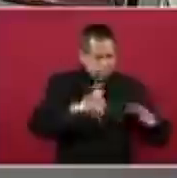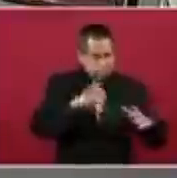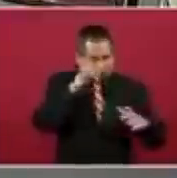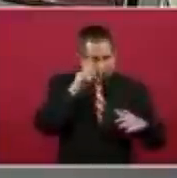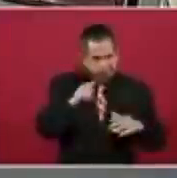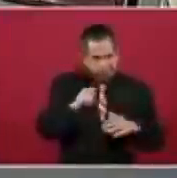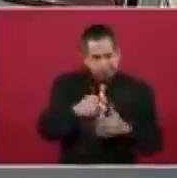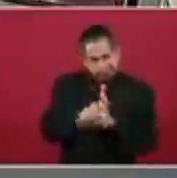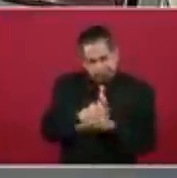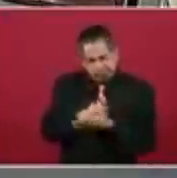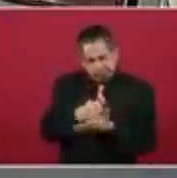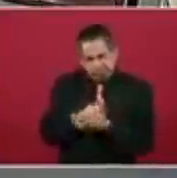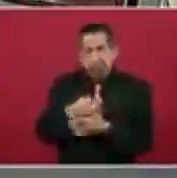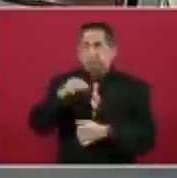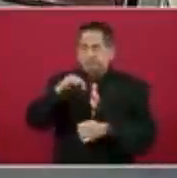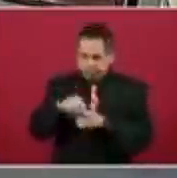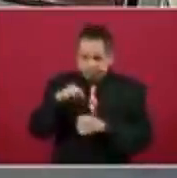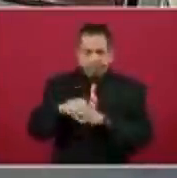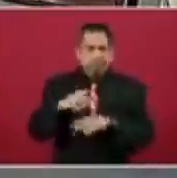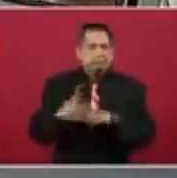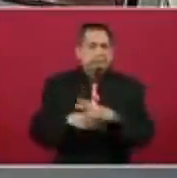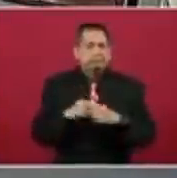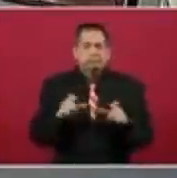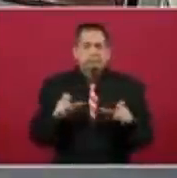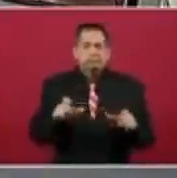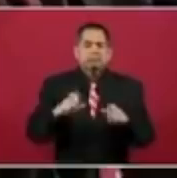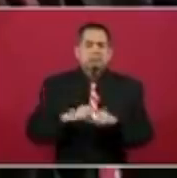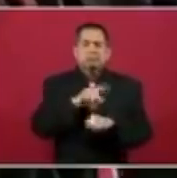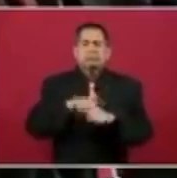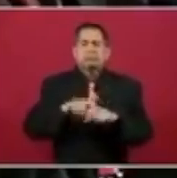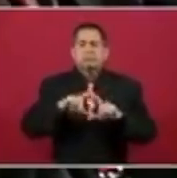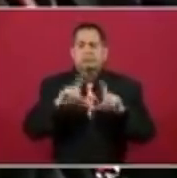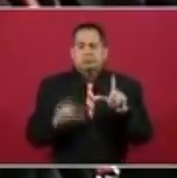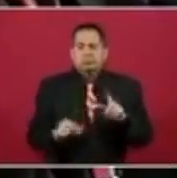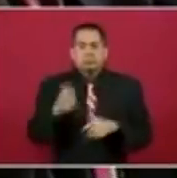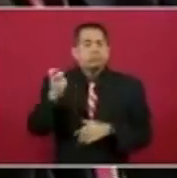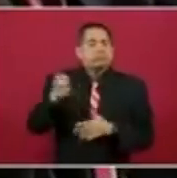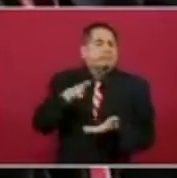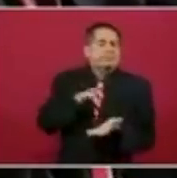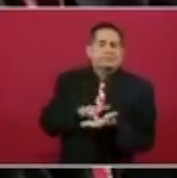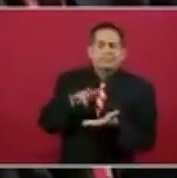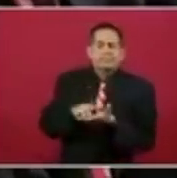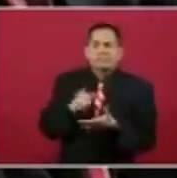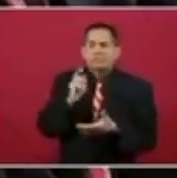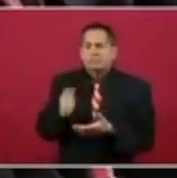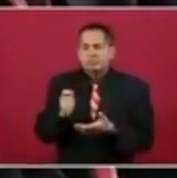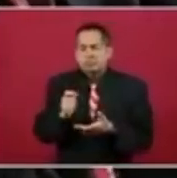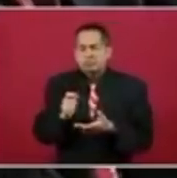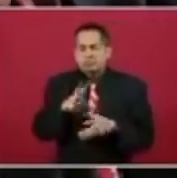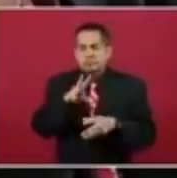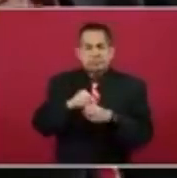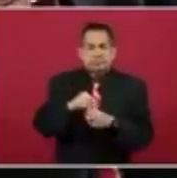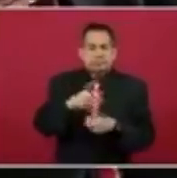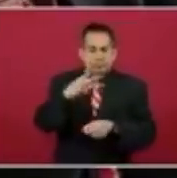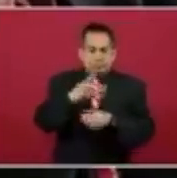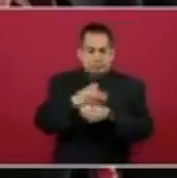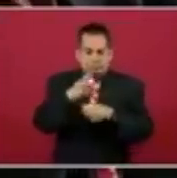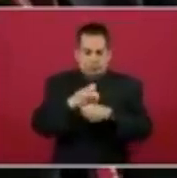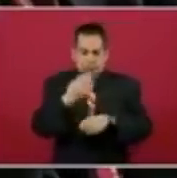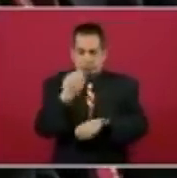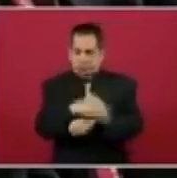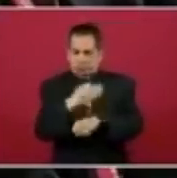que votaran a favor de la Guardia Nacional, y si este apoyo sería incluyendo el cuarto transitorio que permite